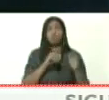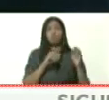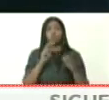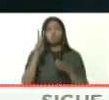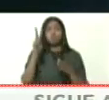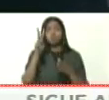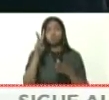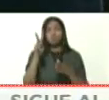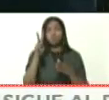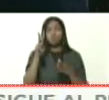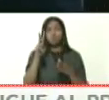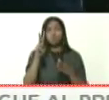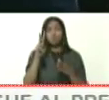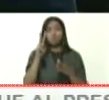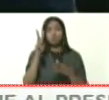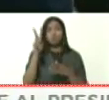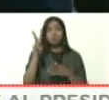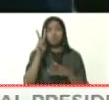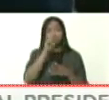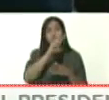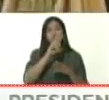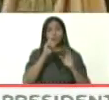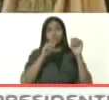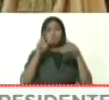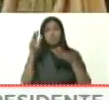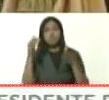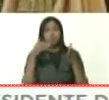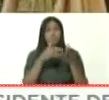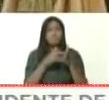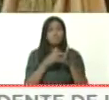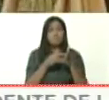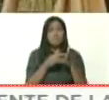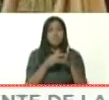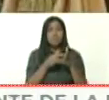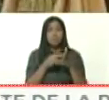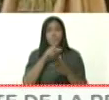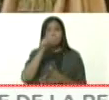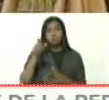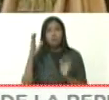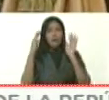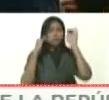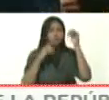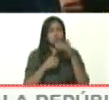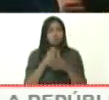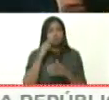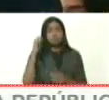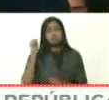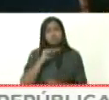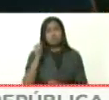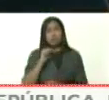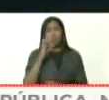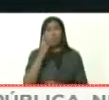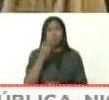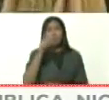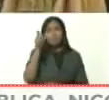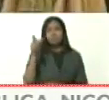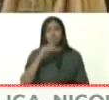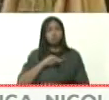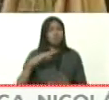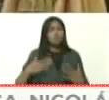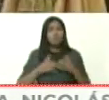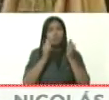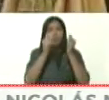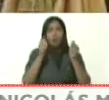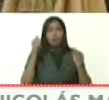mil pacientes personas exacto. Que han tenido el pie diabético, exacto. Y han sido atendidos. Sí, presidente. ¿Cuántas personas hemos salvado de